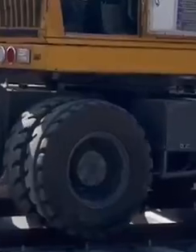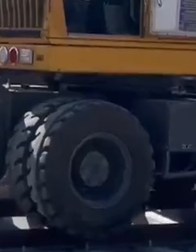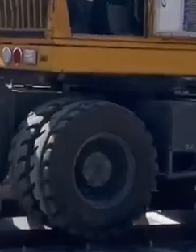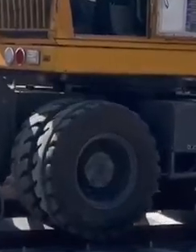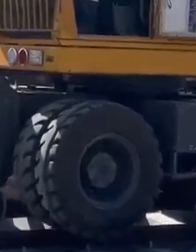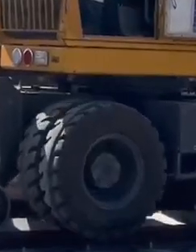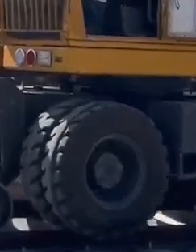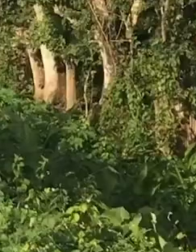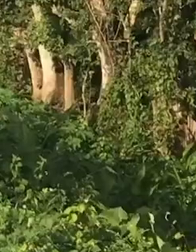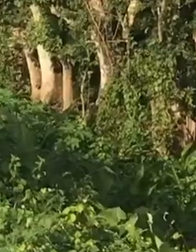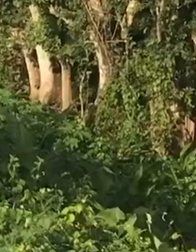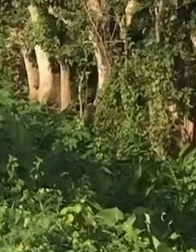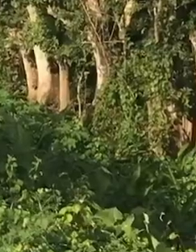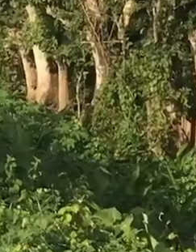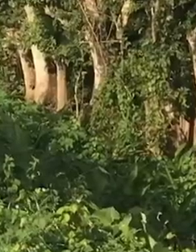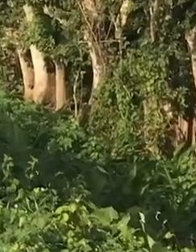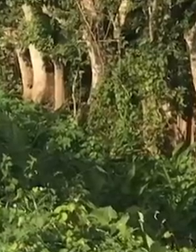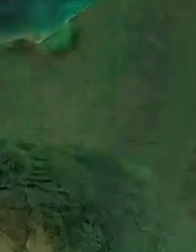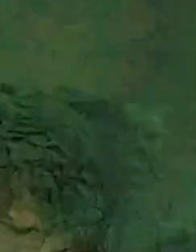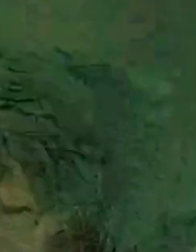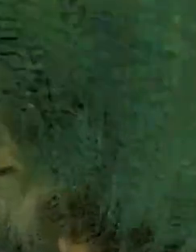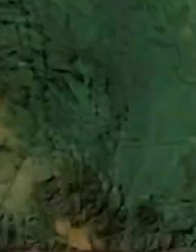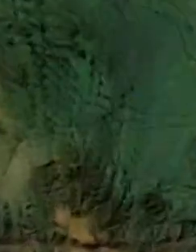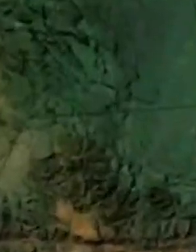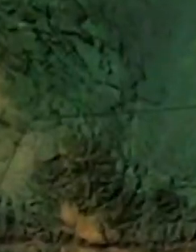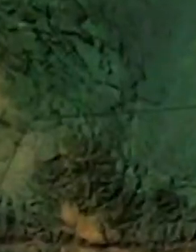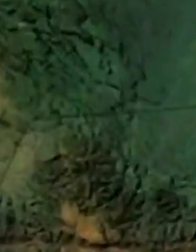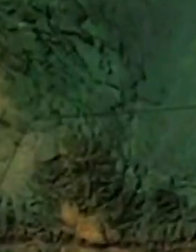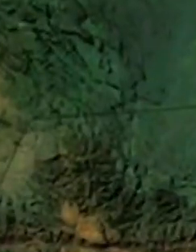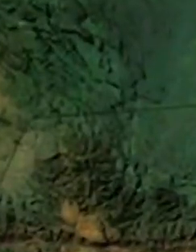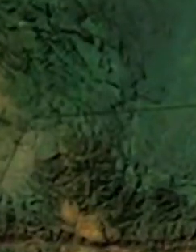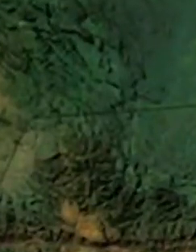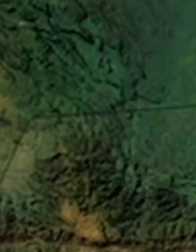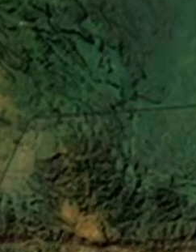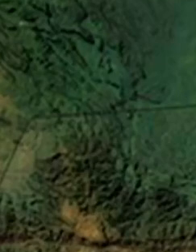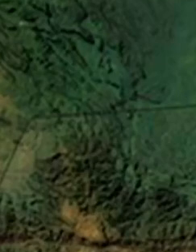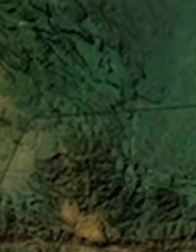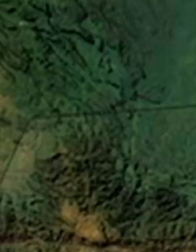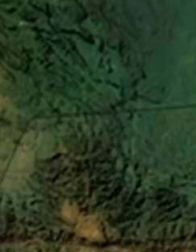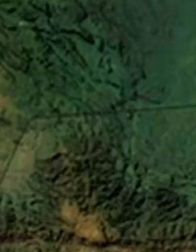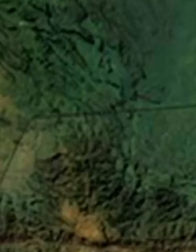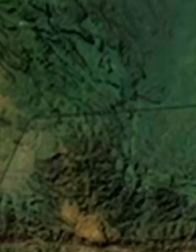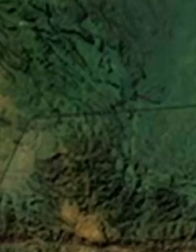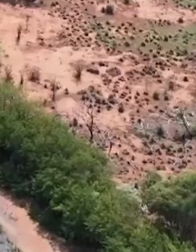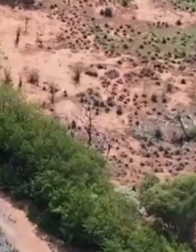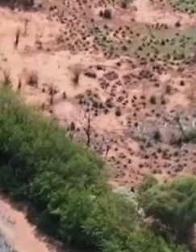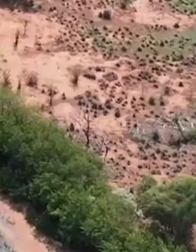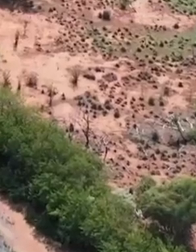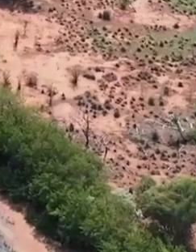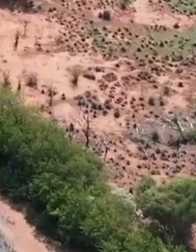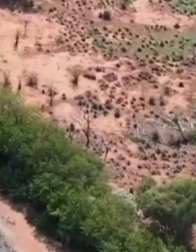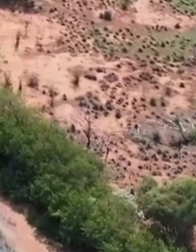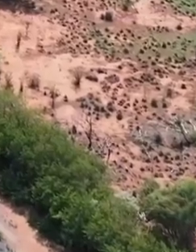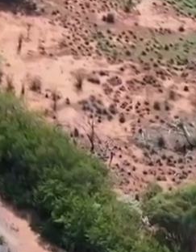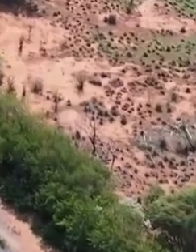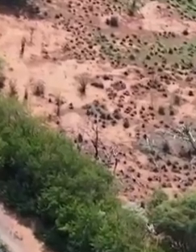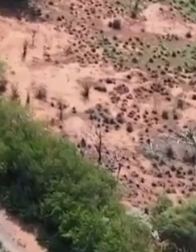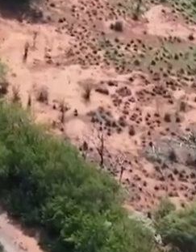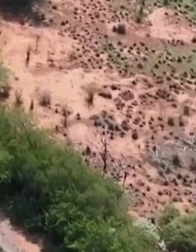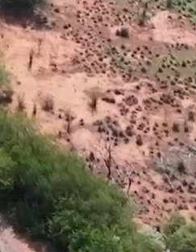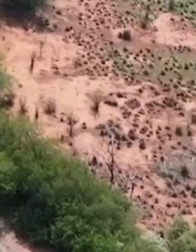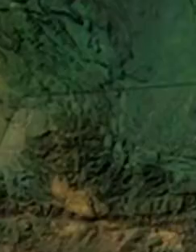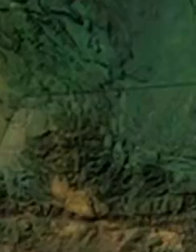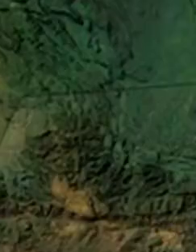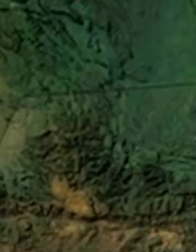Iniciará operaciones en 2024. La línea K comunicará Ciudad Ixtepec con Ciudad Hidalgo y conectará con